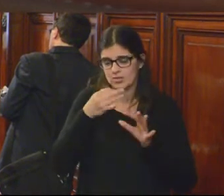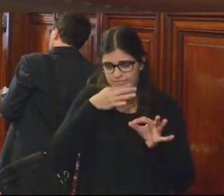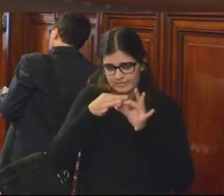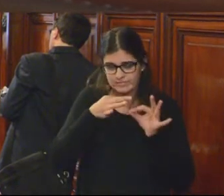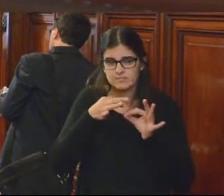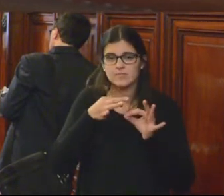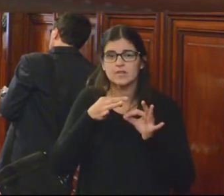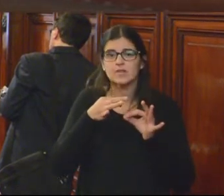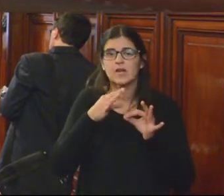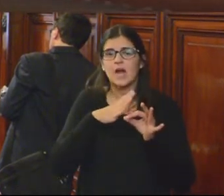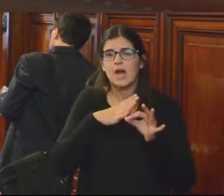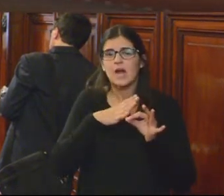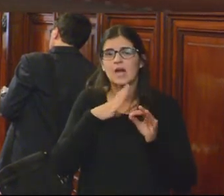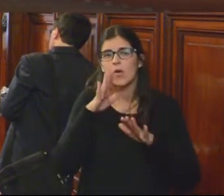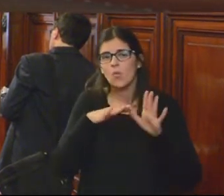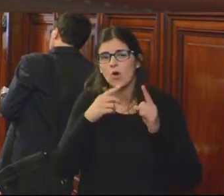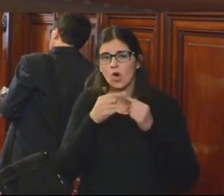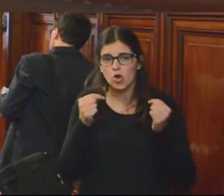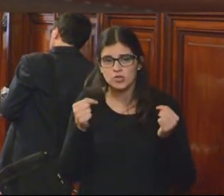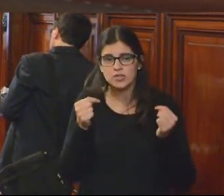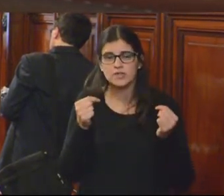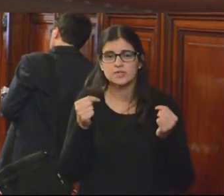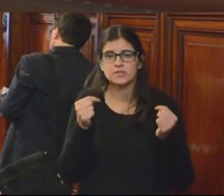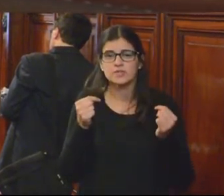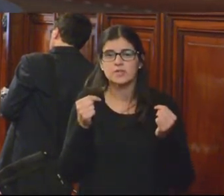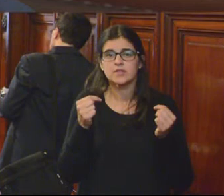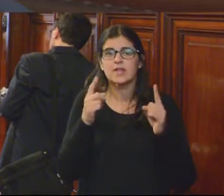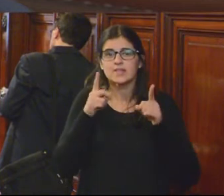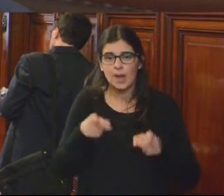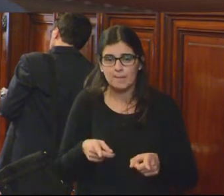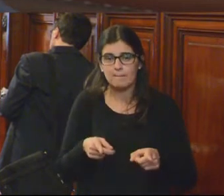Y hay un aspecto que también